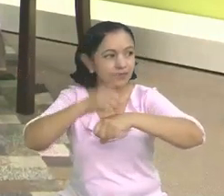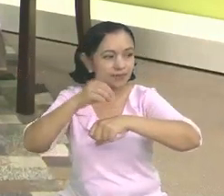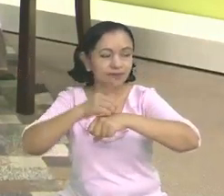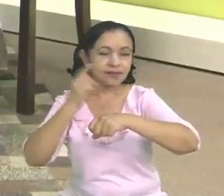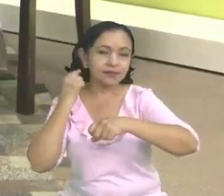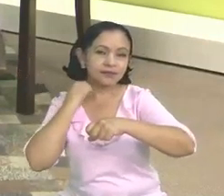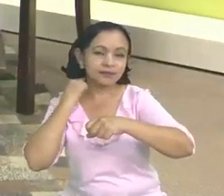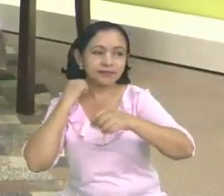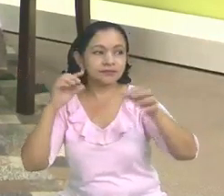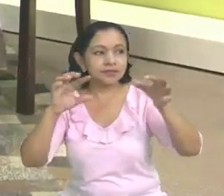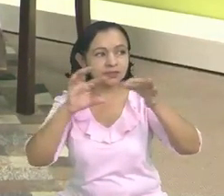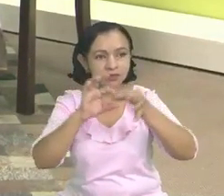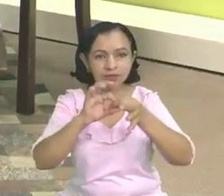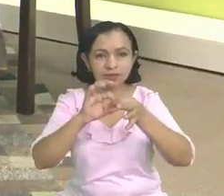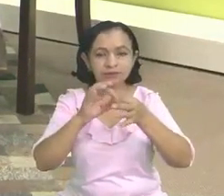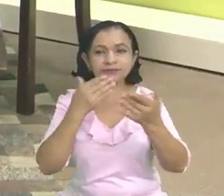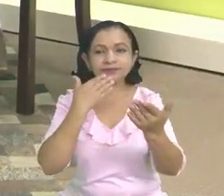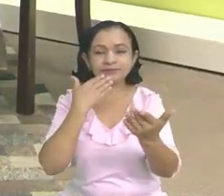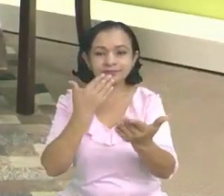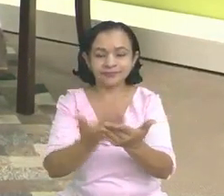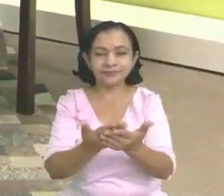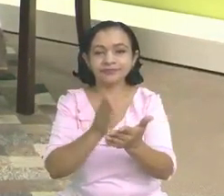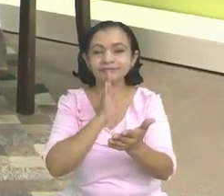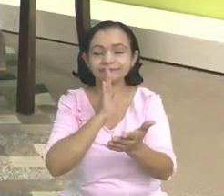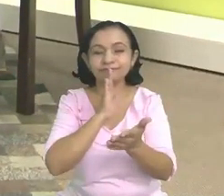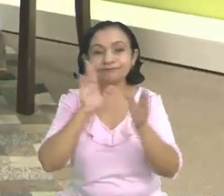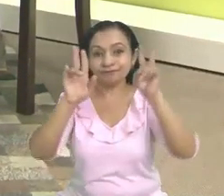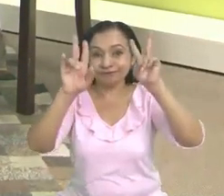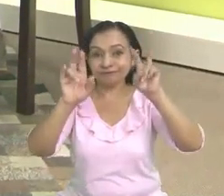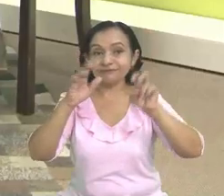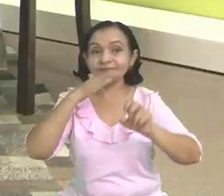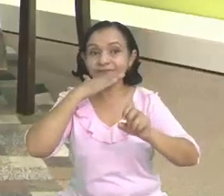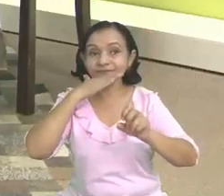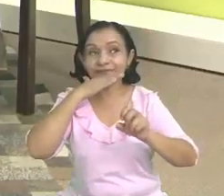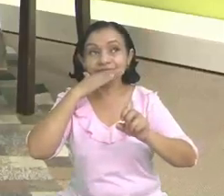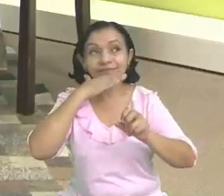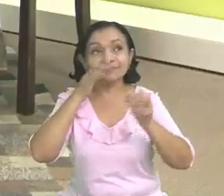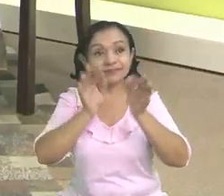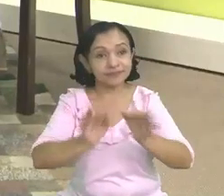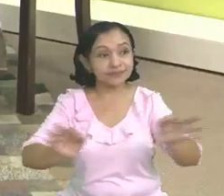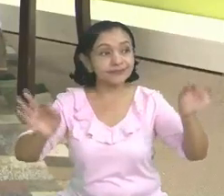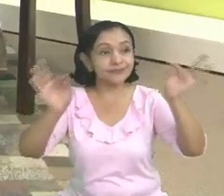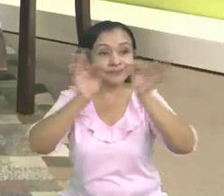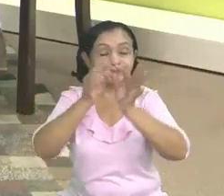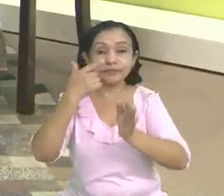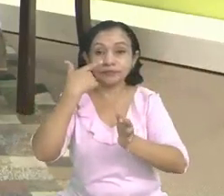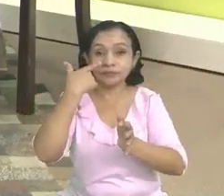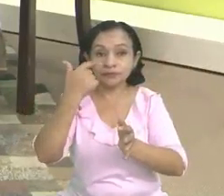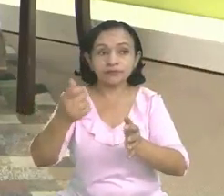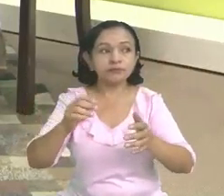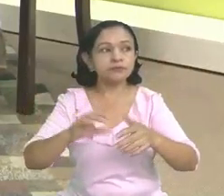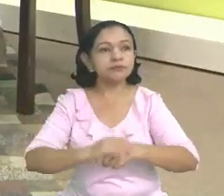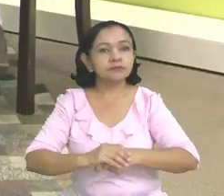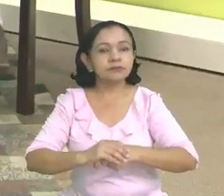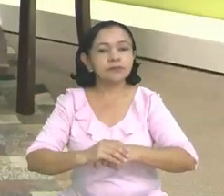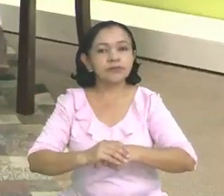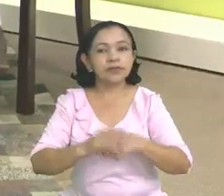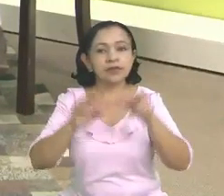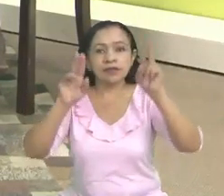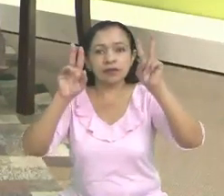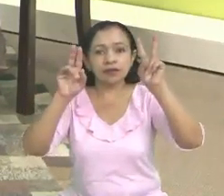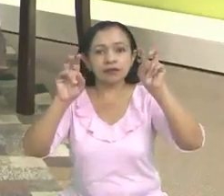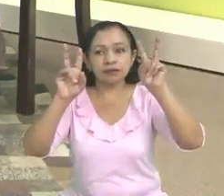aquí nuevamente para Gracias. Hablar de estos temas tan complejos, pero que es importante conocerlo, ¿verdad? Así es. Pues el tema